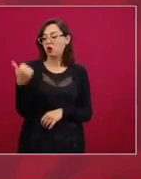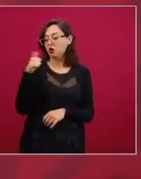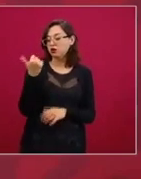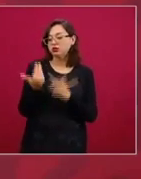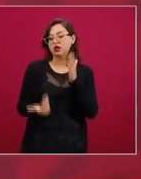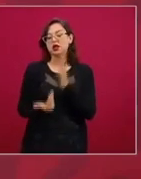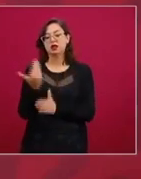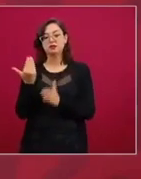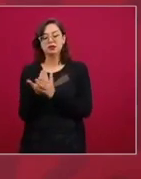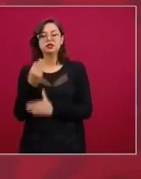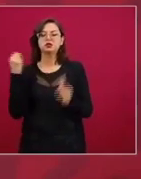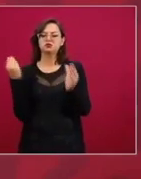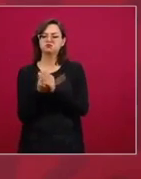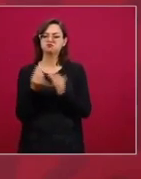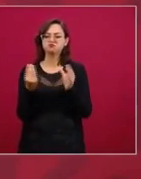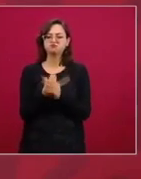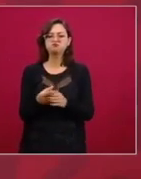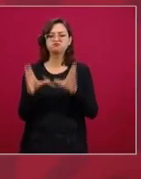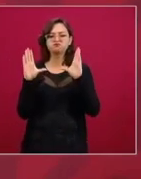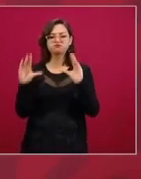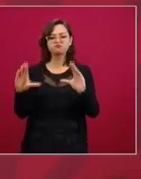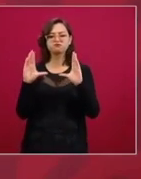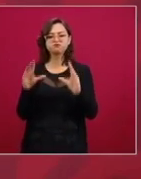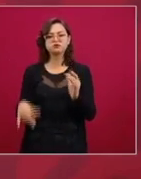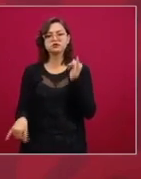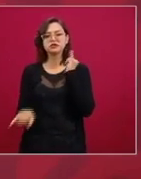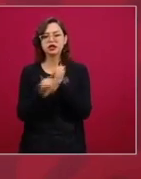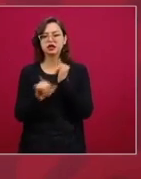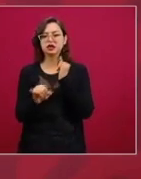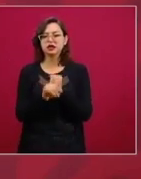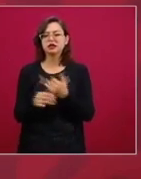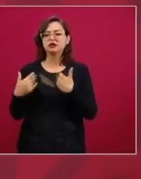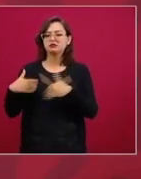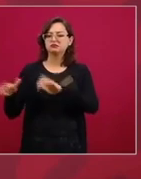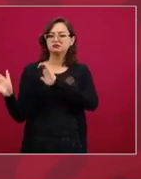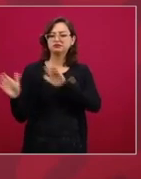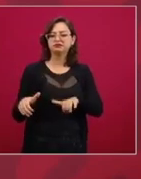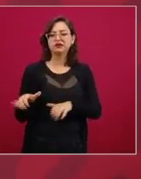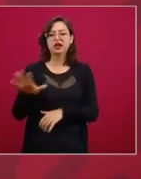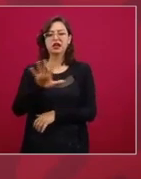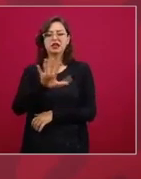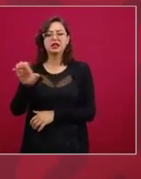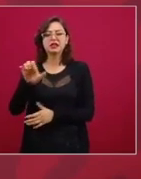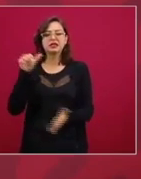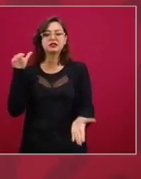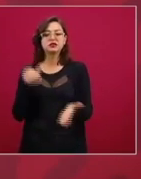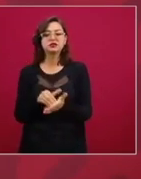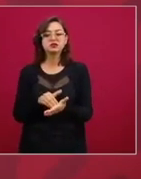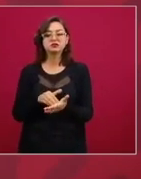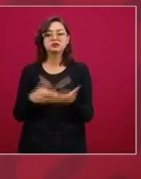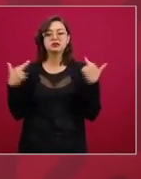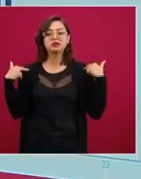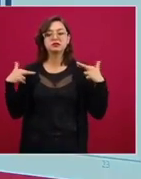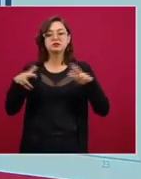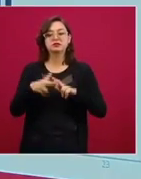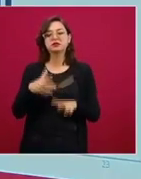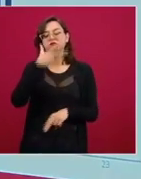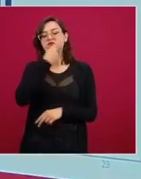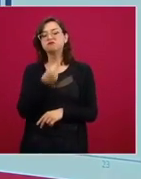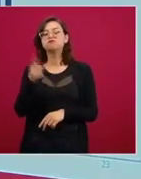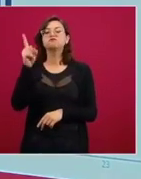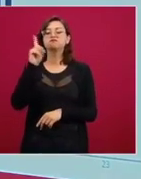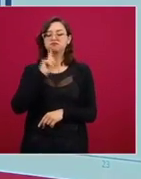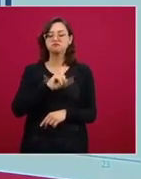capacitación a distancia en donde voluntariamente ya están inscritos más de 500,000 maestras y